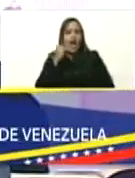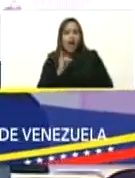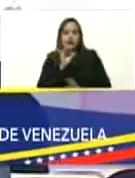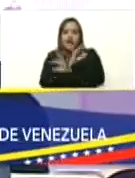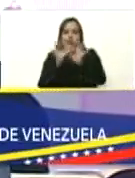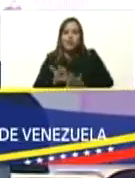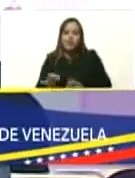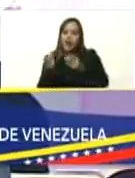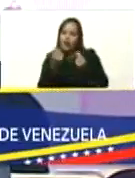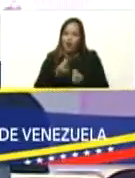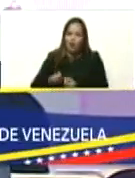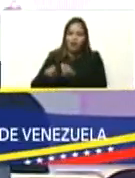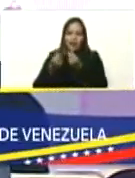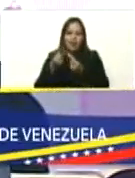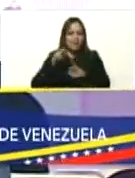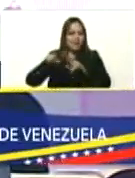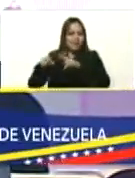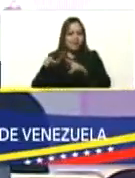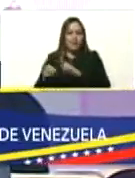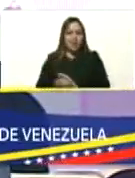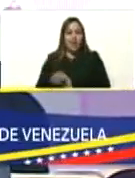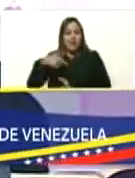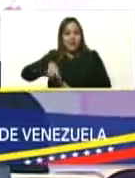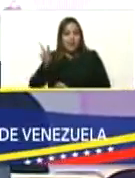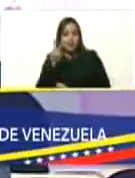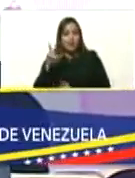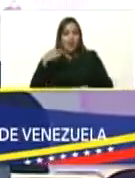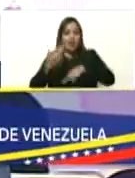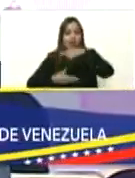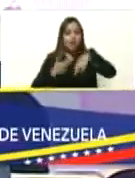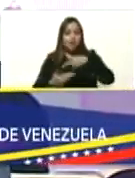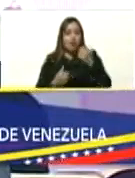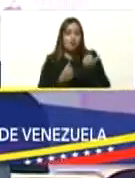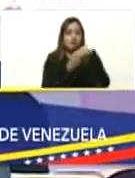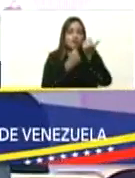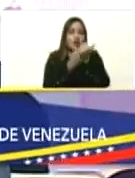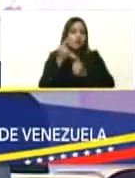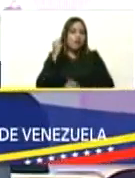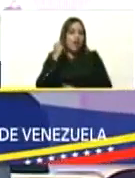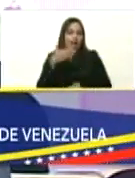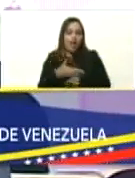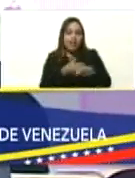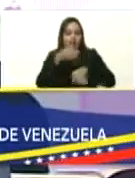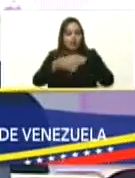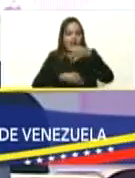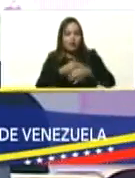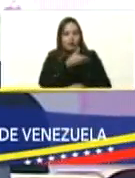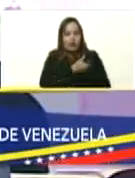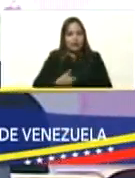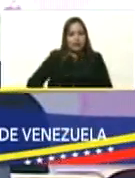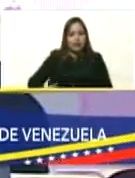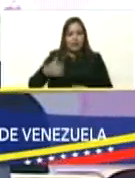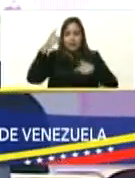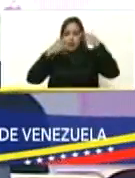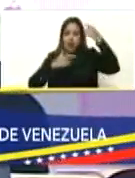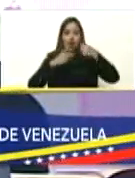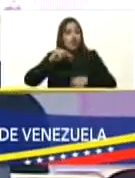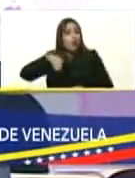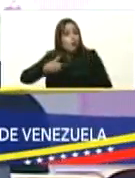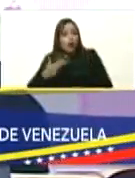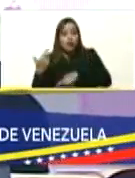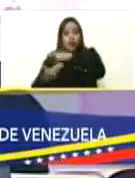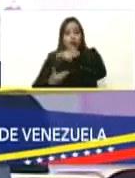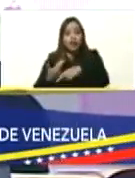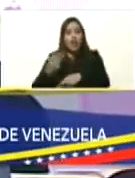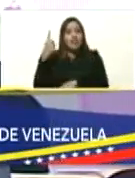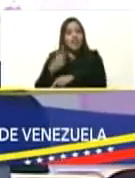modelo económico. Así que en Venezuela la revolución feminista, como lo dijo el comandante Chávez, no puede haber una revolución sin que